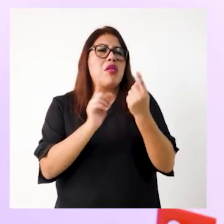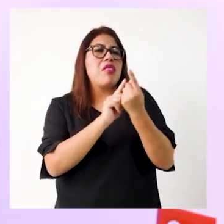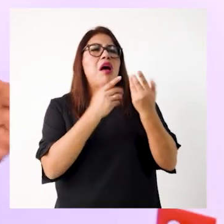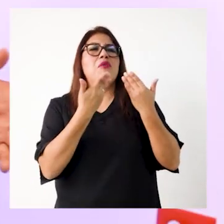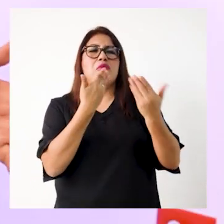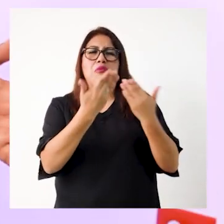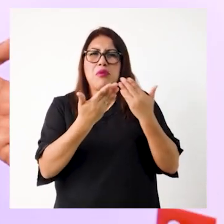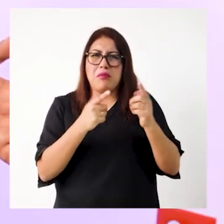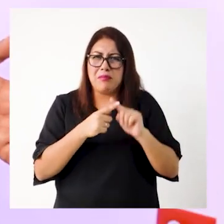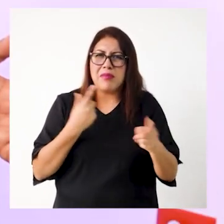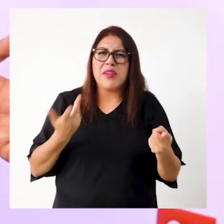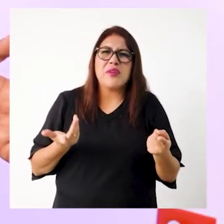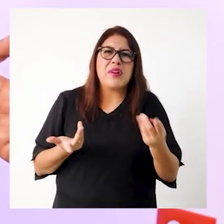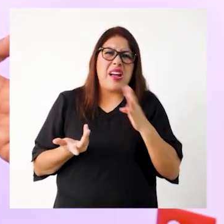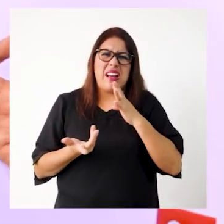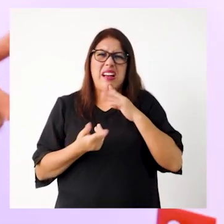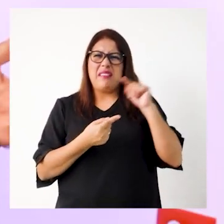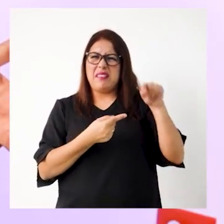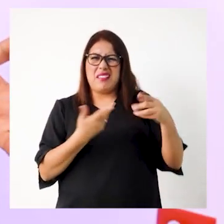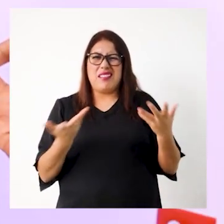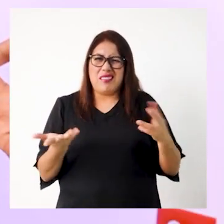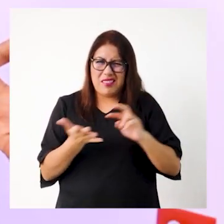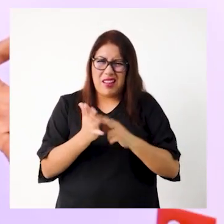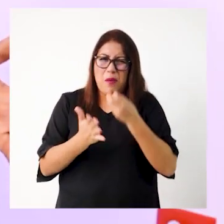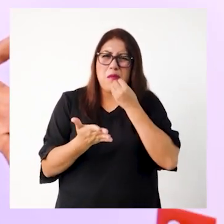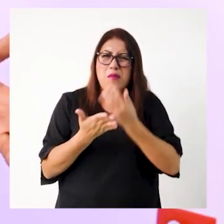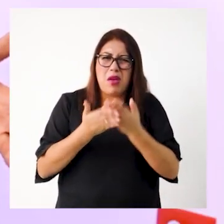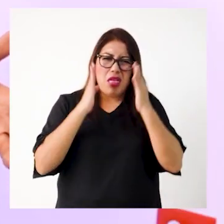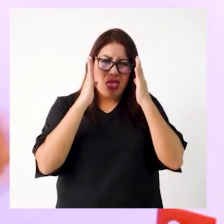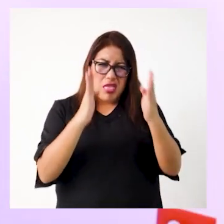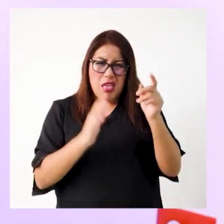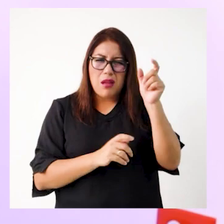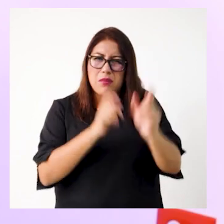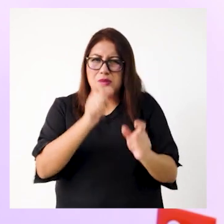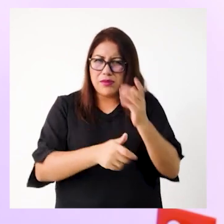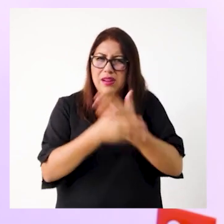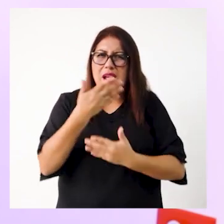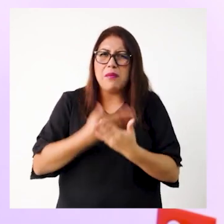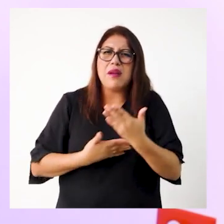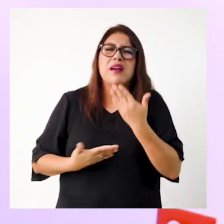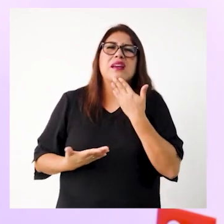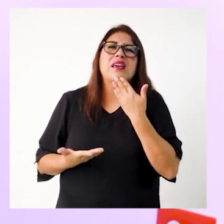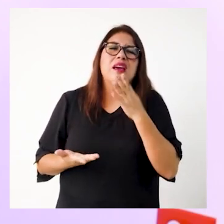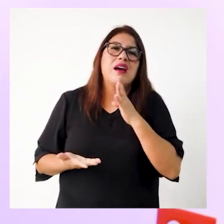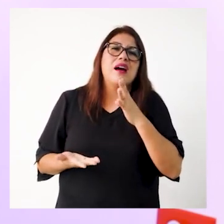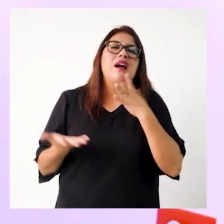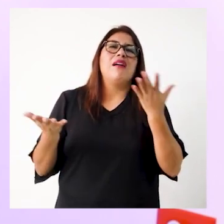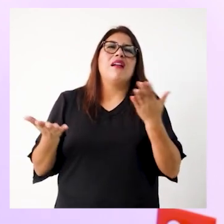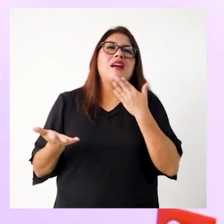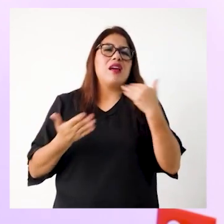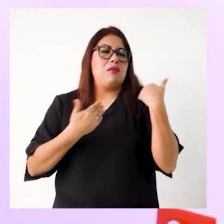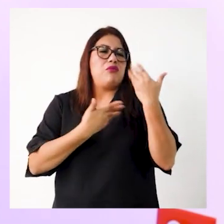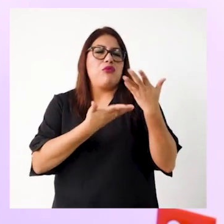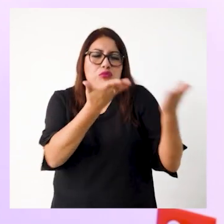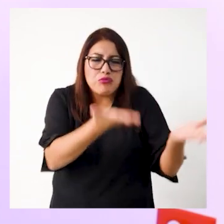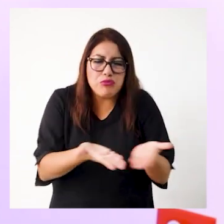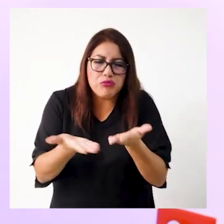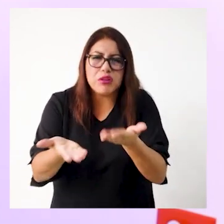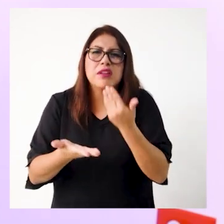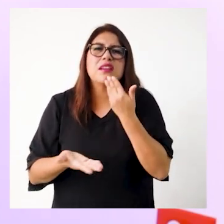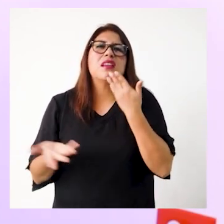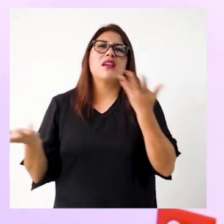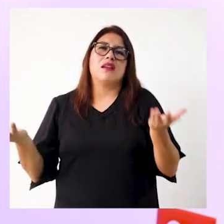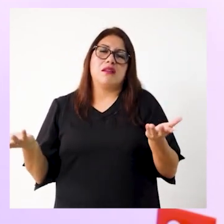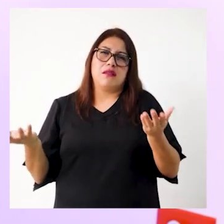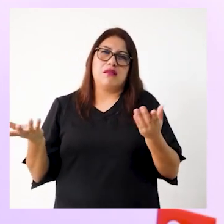No, pero ¿quién habla de eso? ¿Quién habla del buen trato a las personas con discapacidad? ¿Quién habla de ese trato preferente que tú acabas de